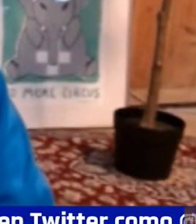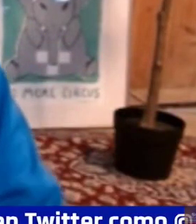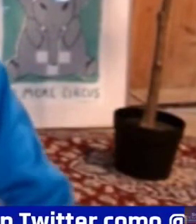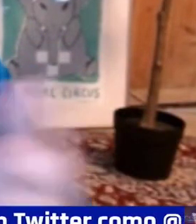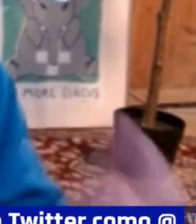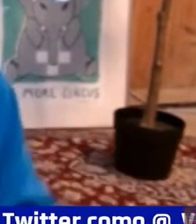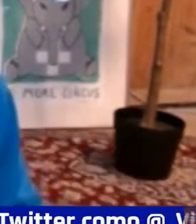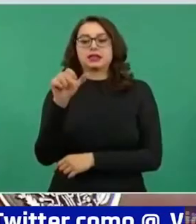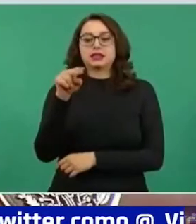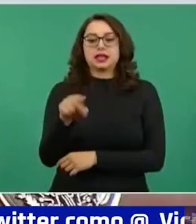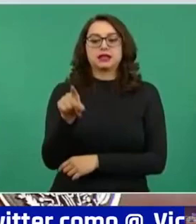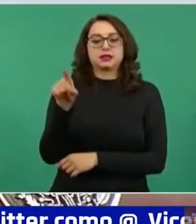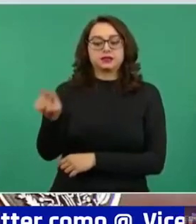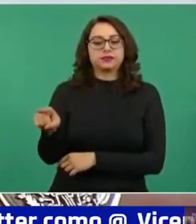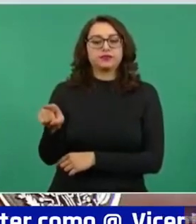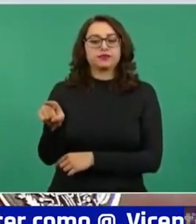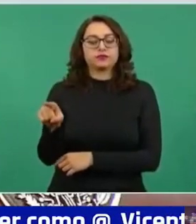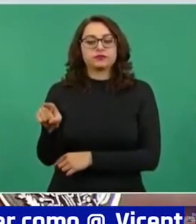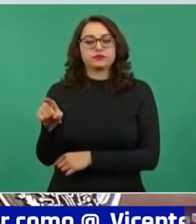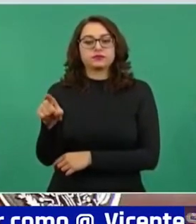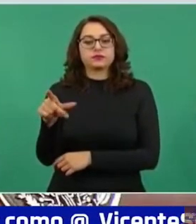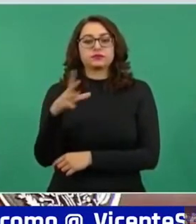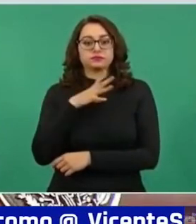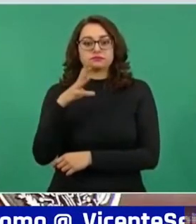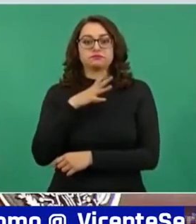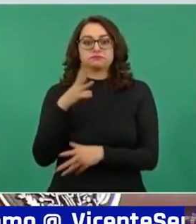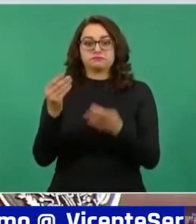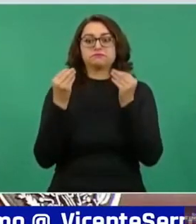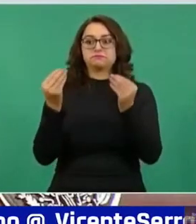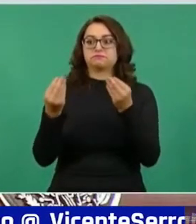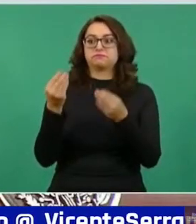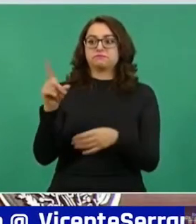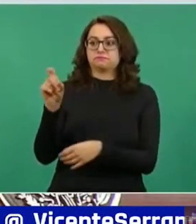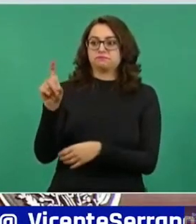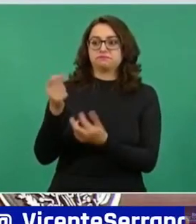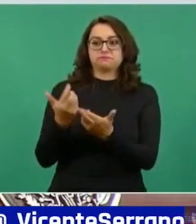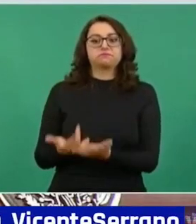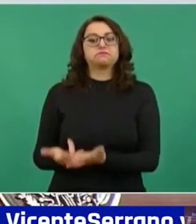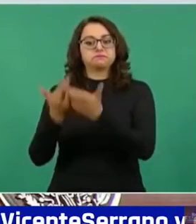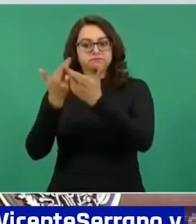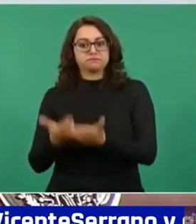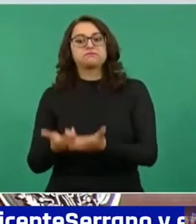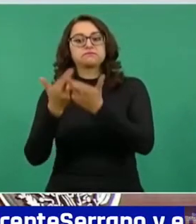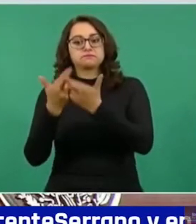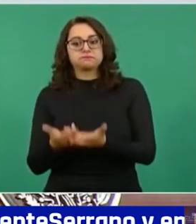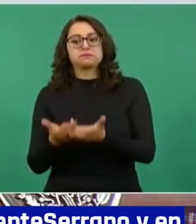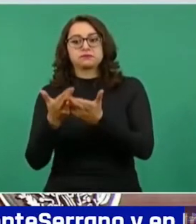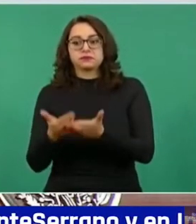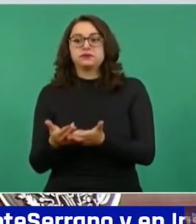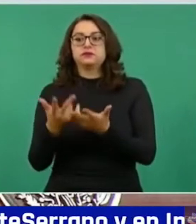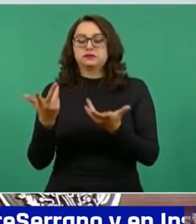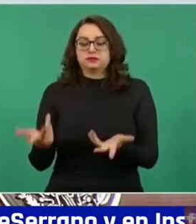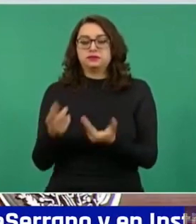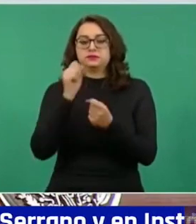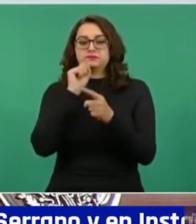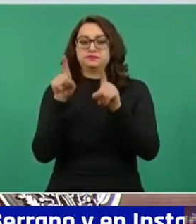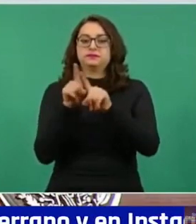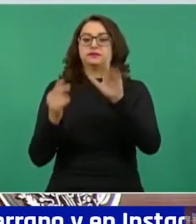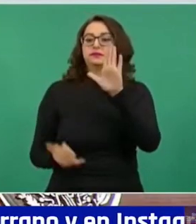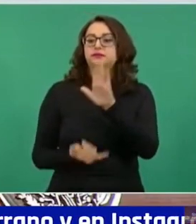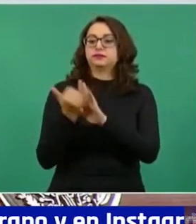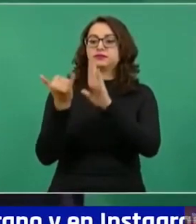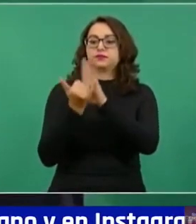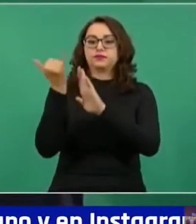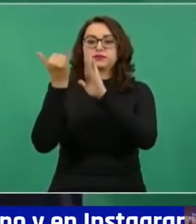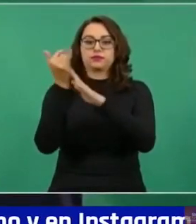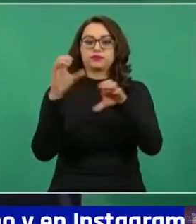que ha sido tan escaso de la comunidad mexicana aquí en los Estados Unidos, y desafortunado, porque somos millones y millones de mexicanos que